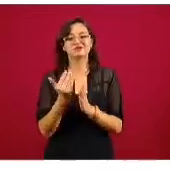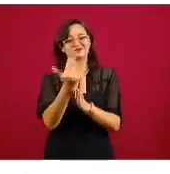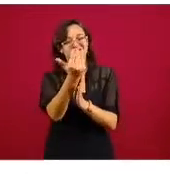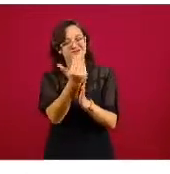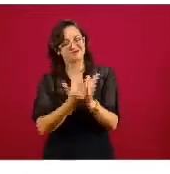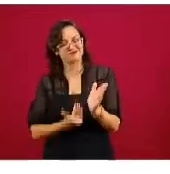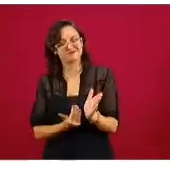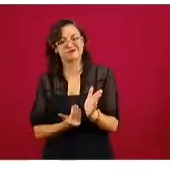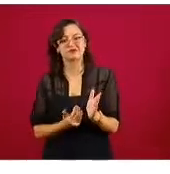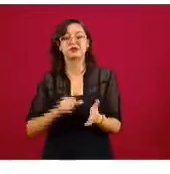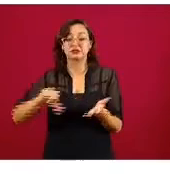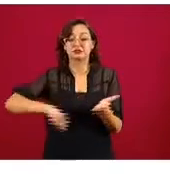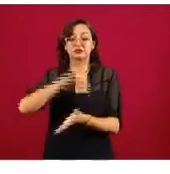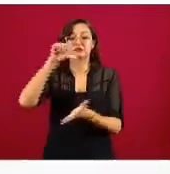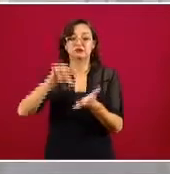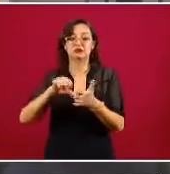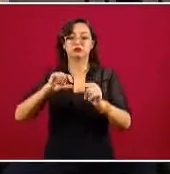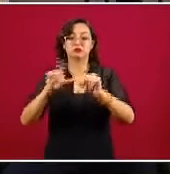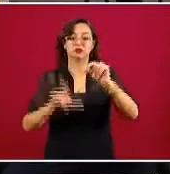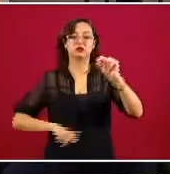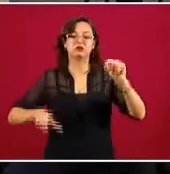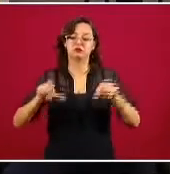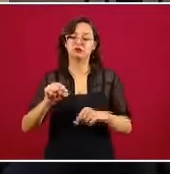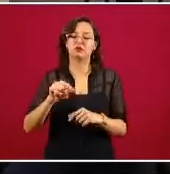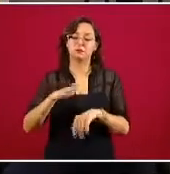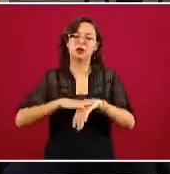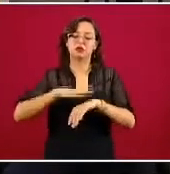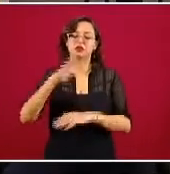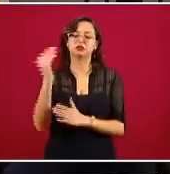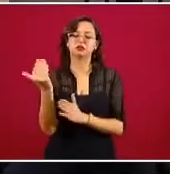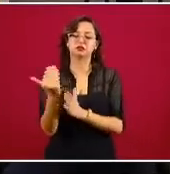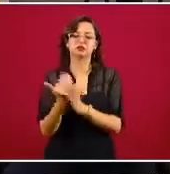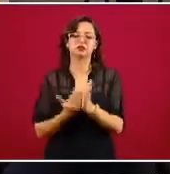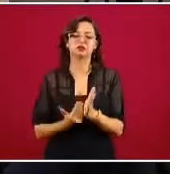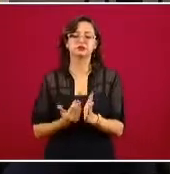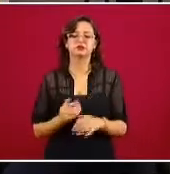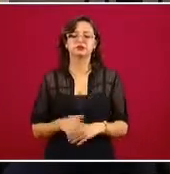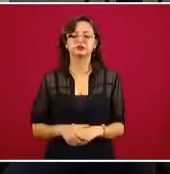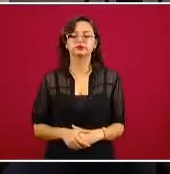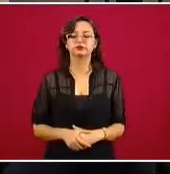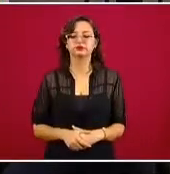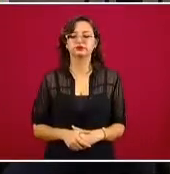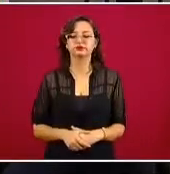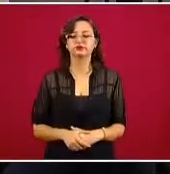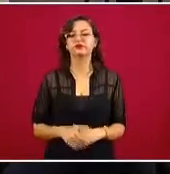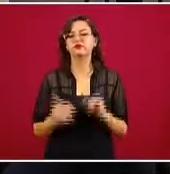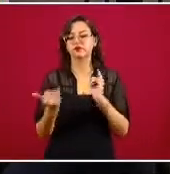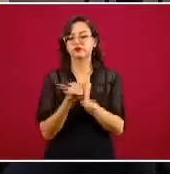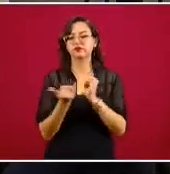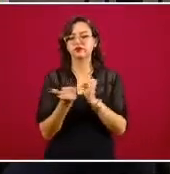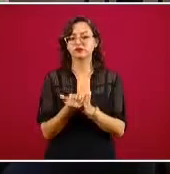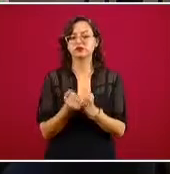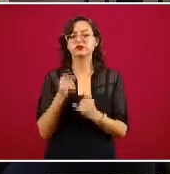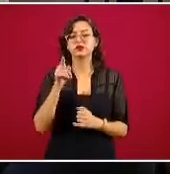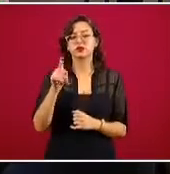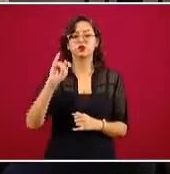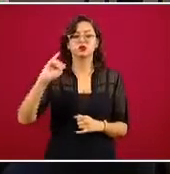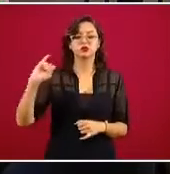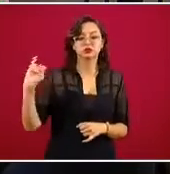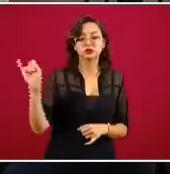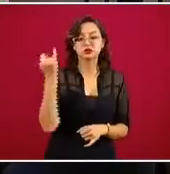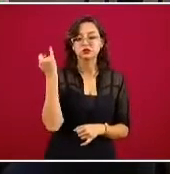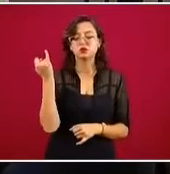ocurrido en la zona metropolitana del Valle de México. Y lo mismo vemos en alguna otra zona, como el caso de